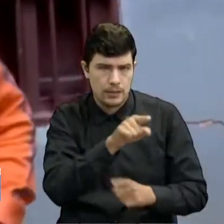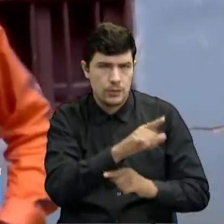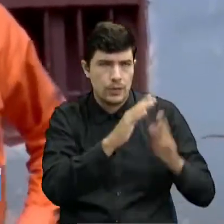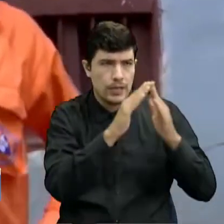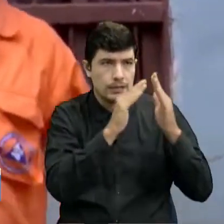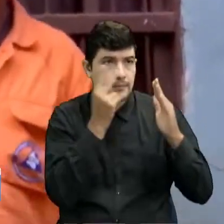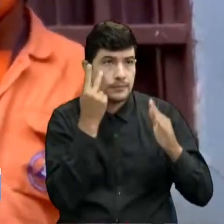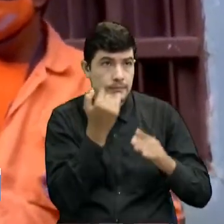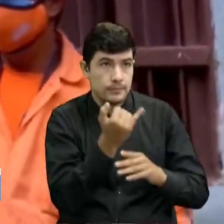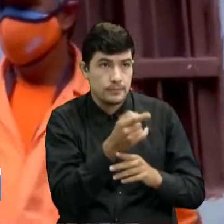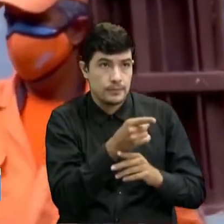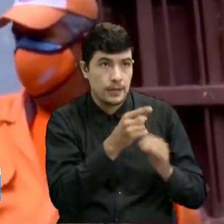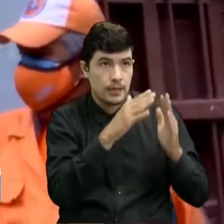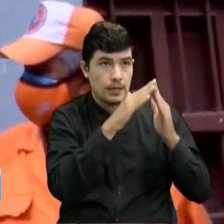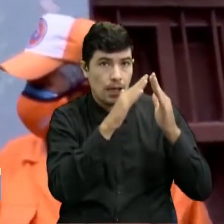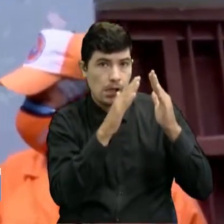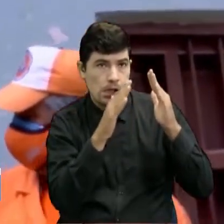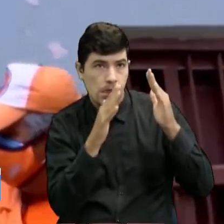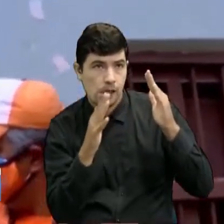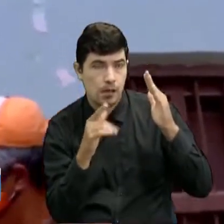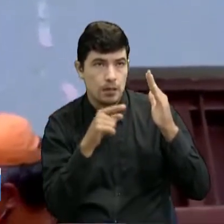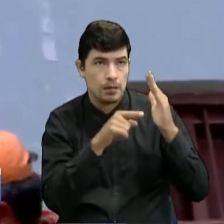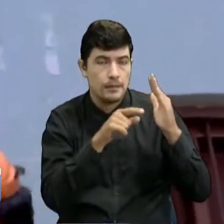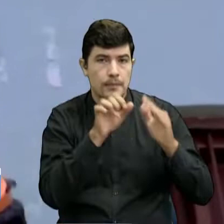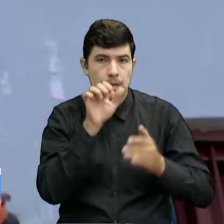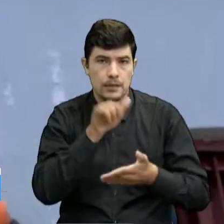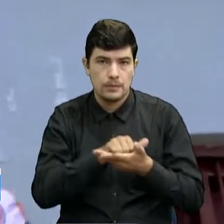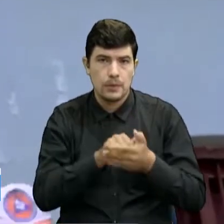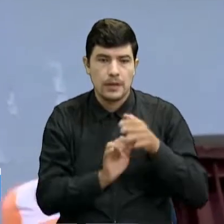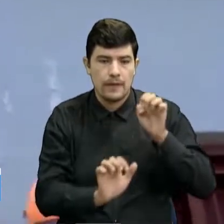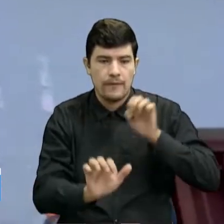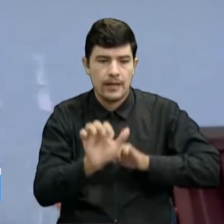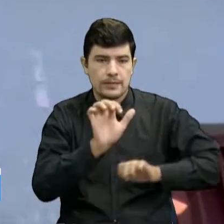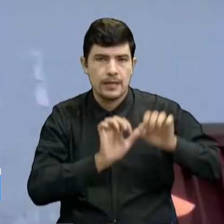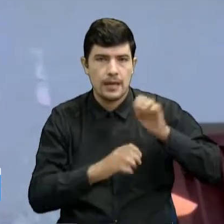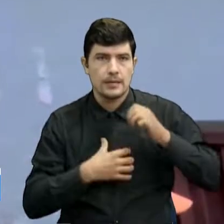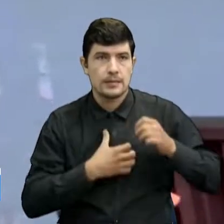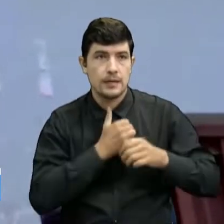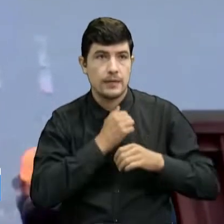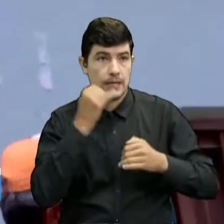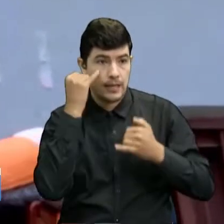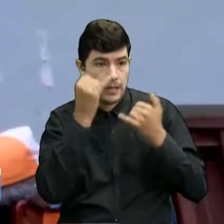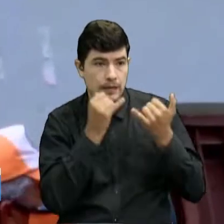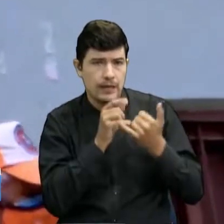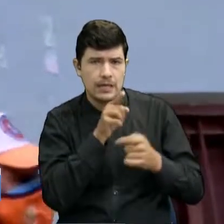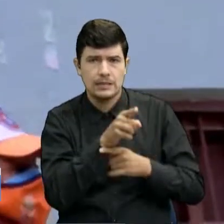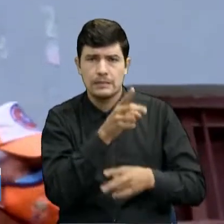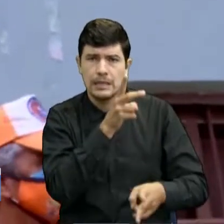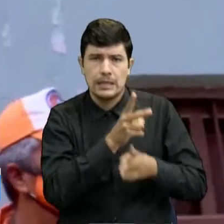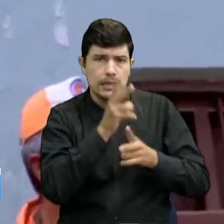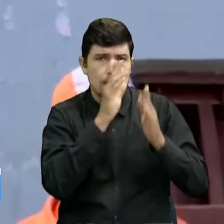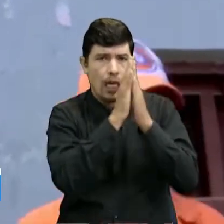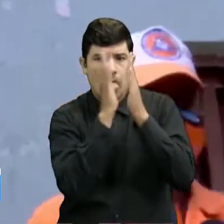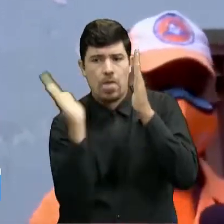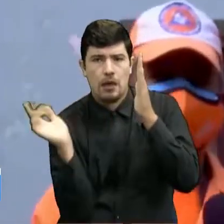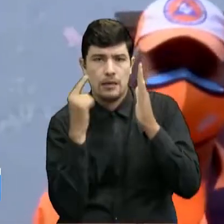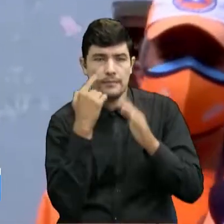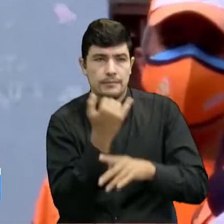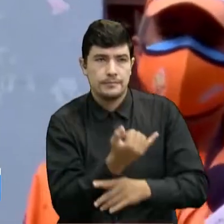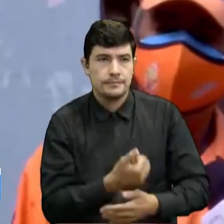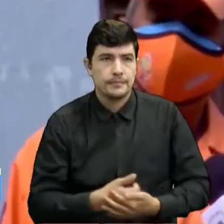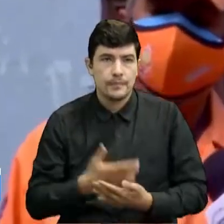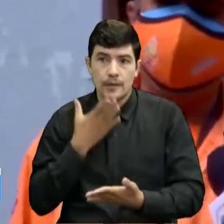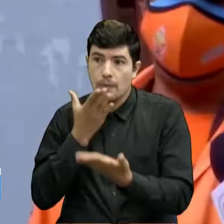que vemos en pantalla, y aquí la Defensa Civil está tomando evidencias del riesgo por colapso de paredes. Buenas tardes. Buenas tardes.